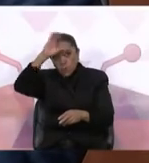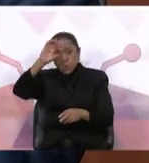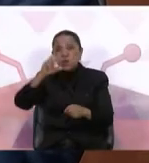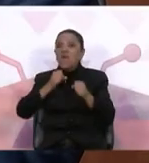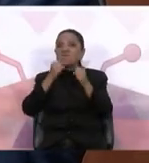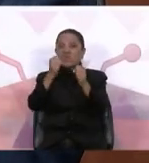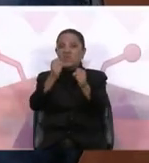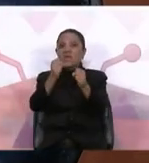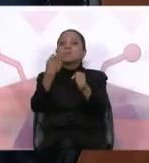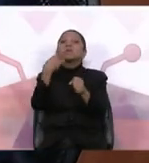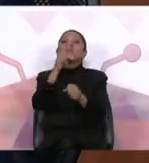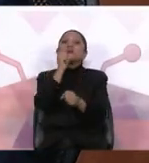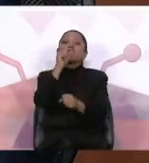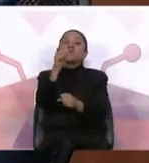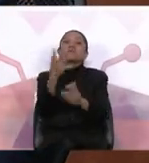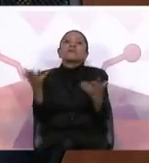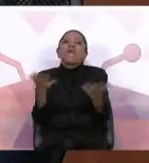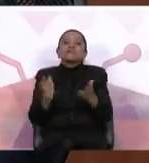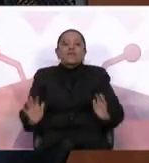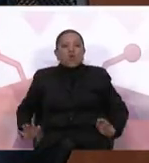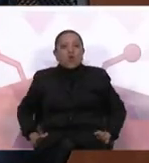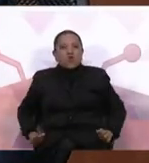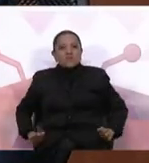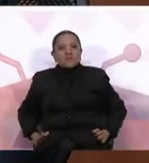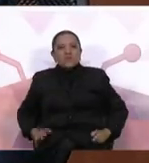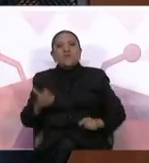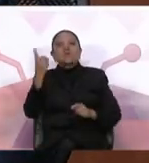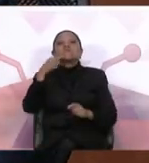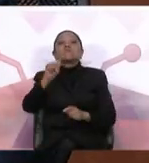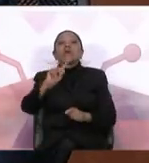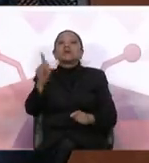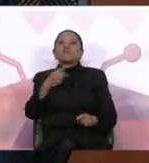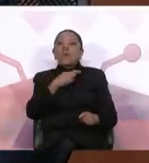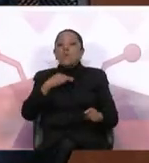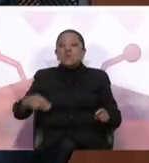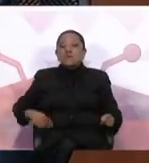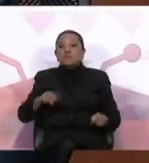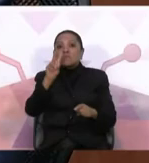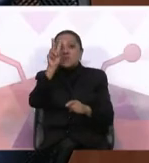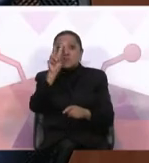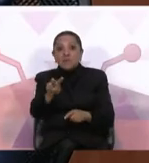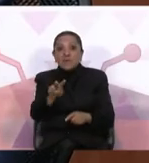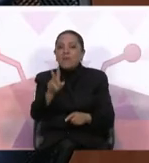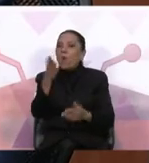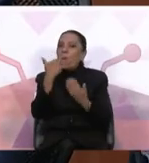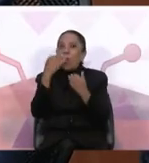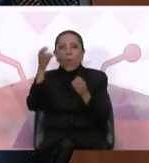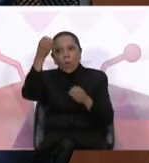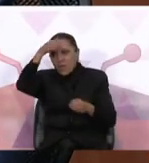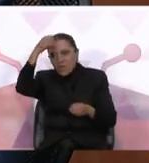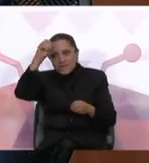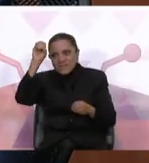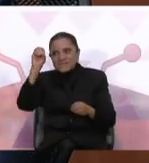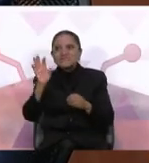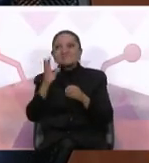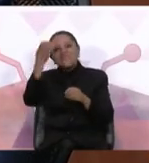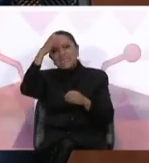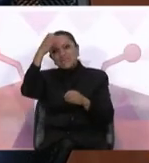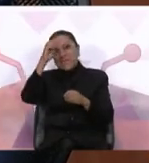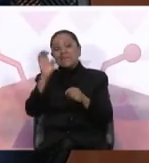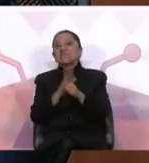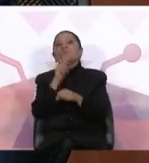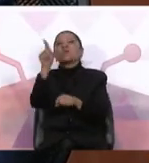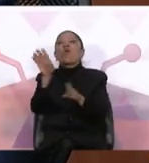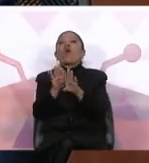general en las condiciones para que sean municipios de verdad tenemos que acompañarlos en el proceso de cómo va a construir su vida municipal